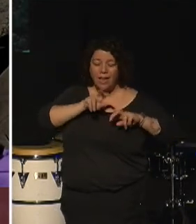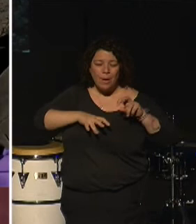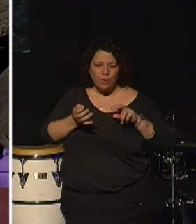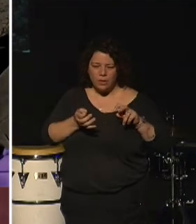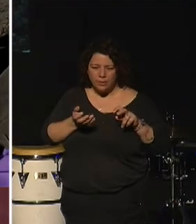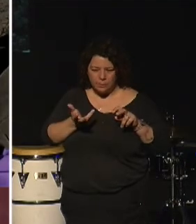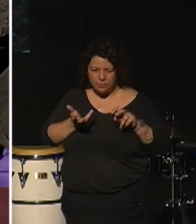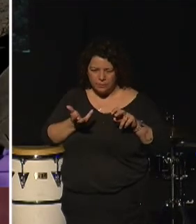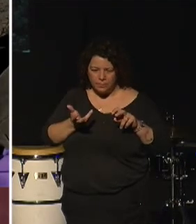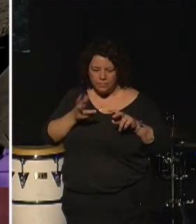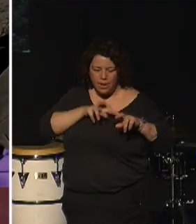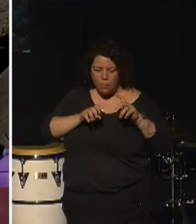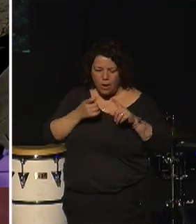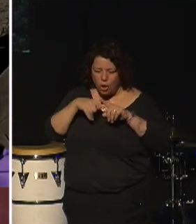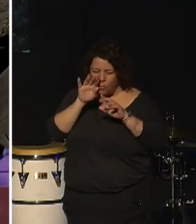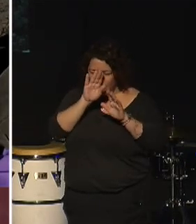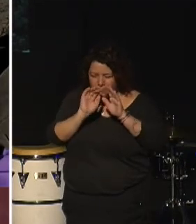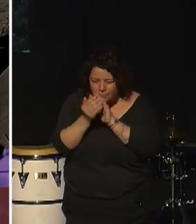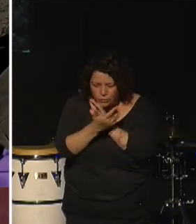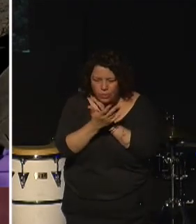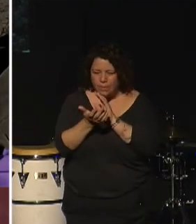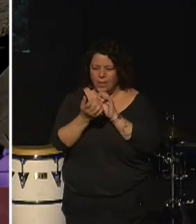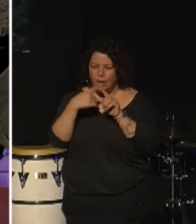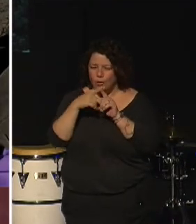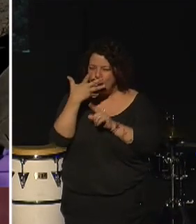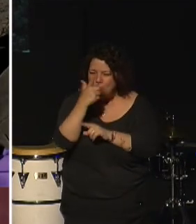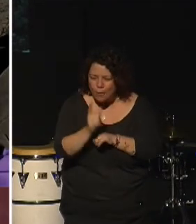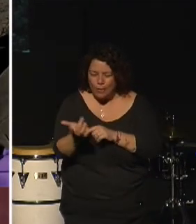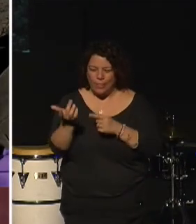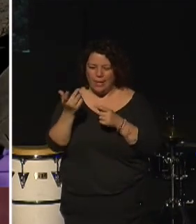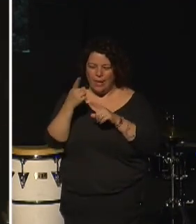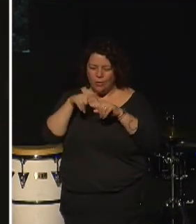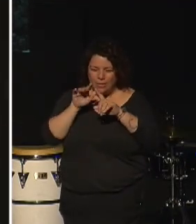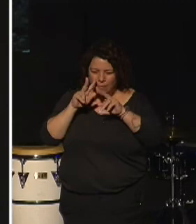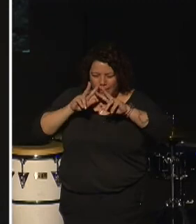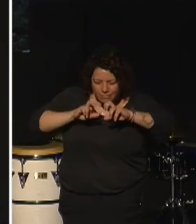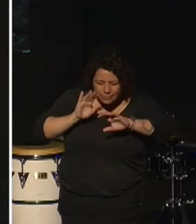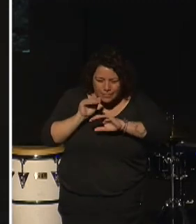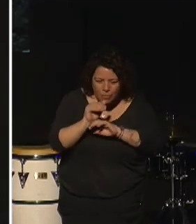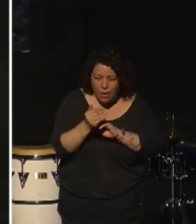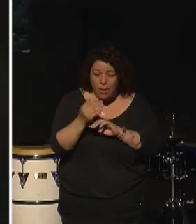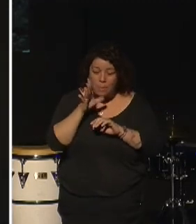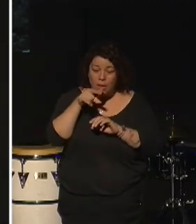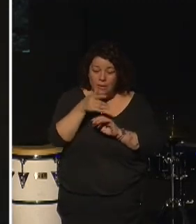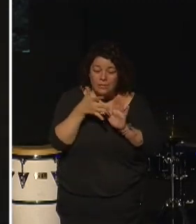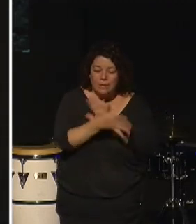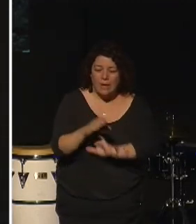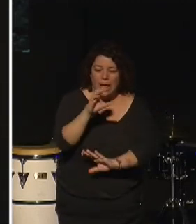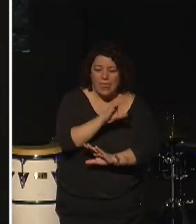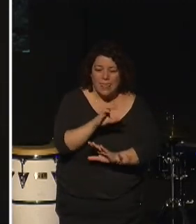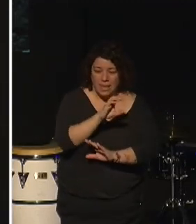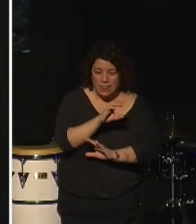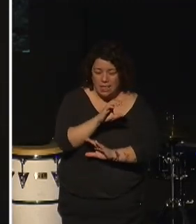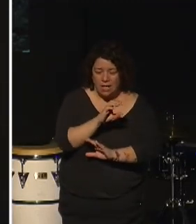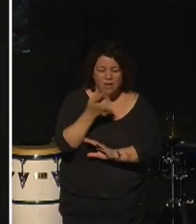busquéis lo indómito, lo que no se conoce, lo que hay que explorar, porque eso es la ciencia en sí.